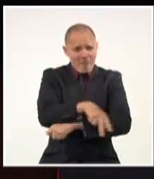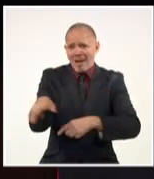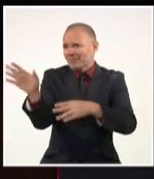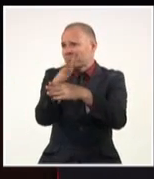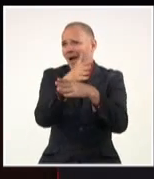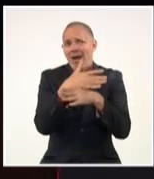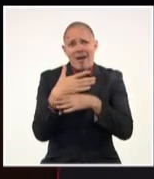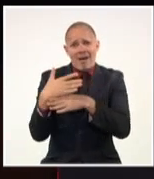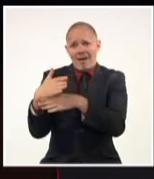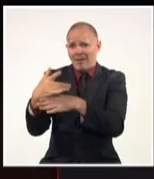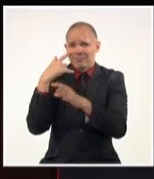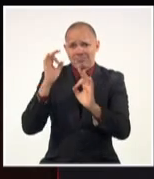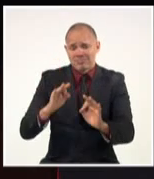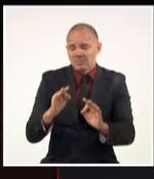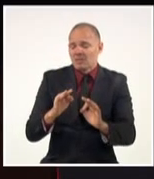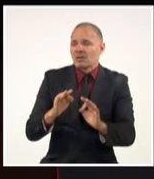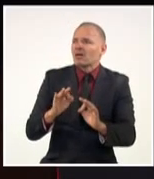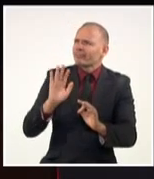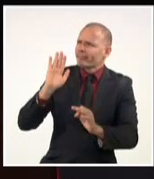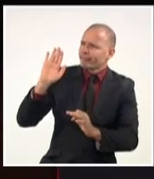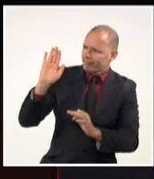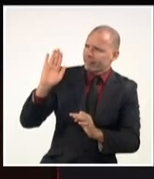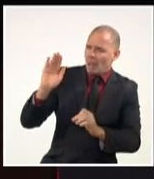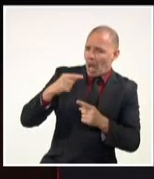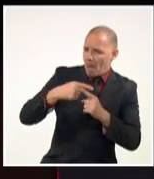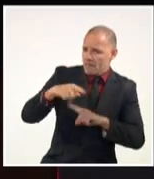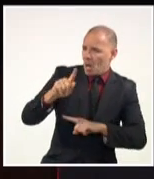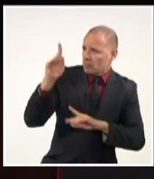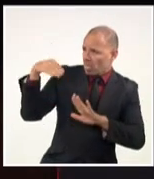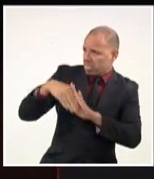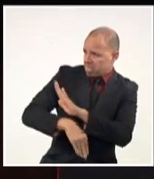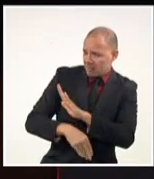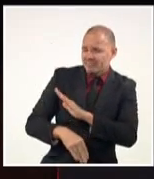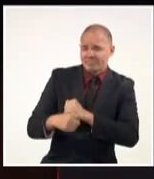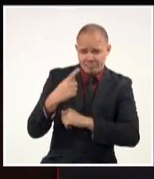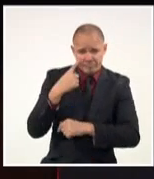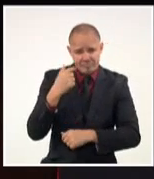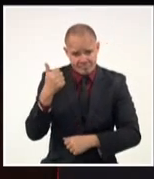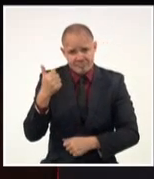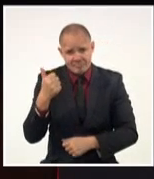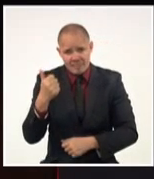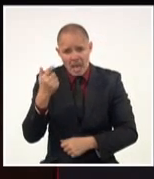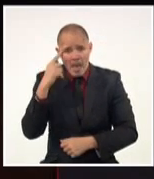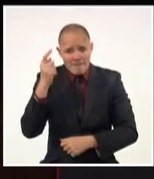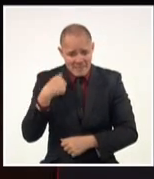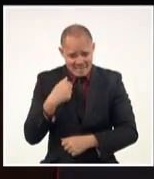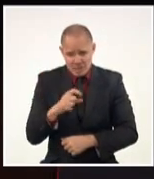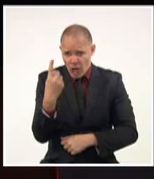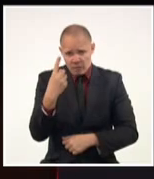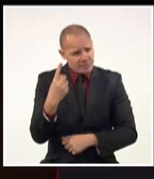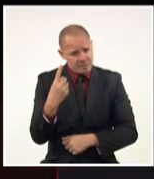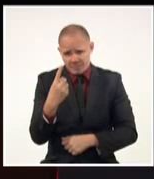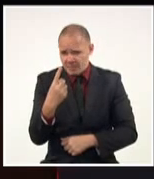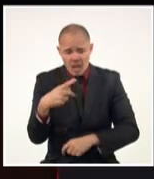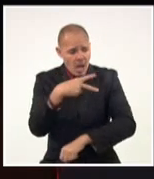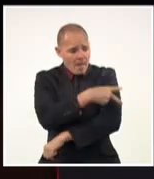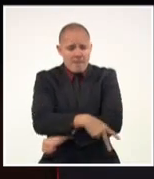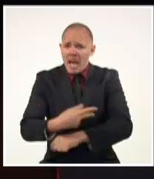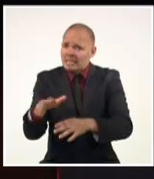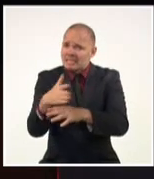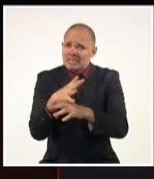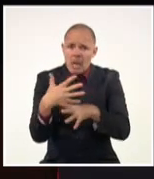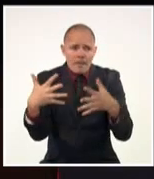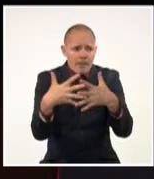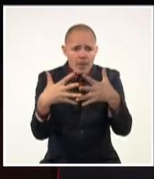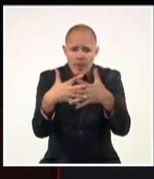más temprano que tarde con la articulación de fuerzas y esfuerzos de otros pueblos y gobiernos